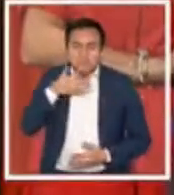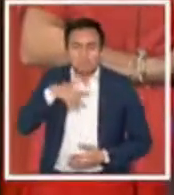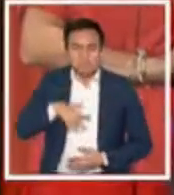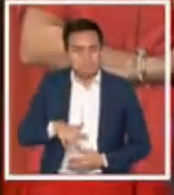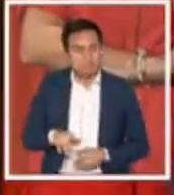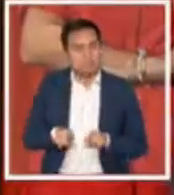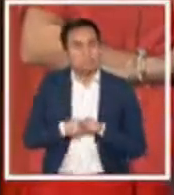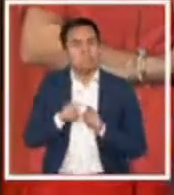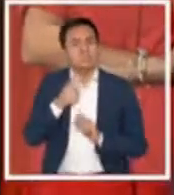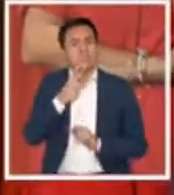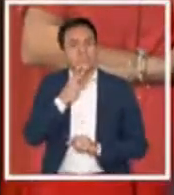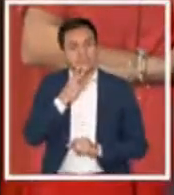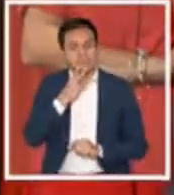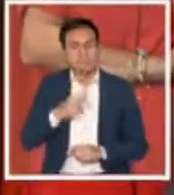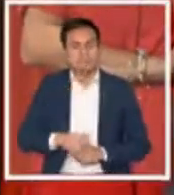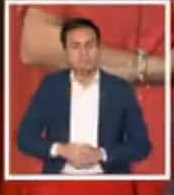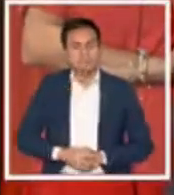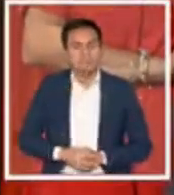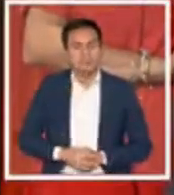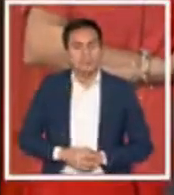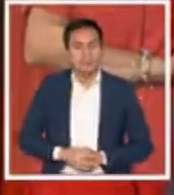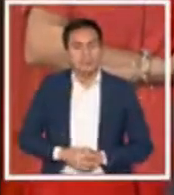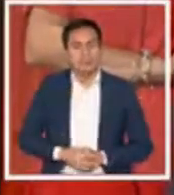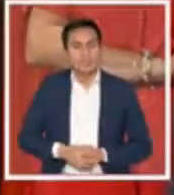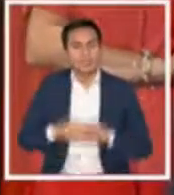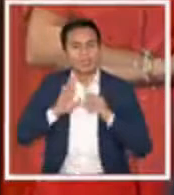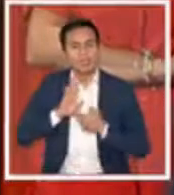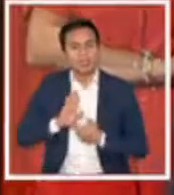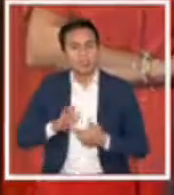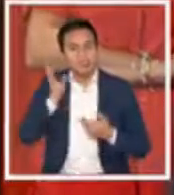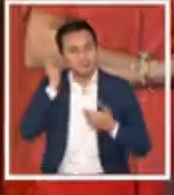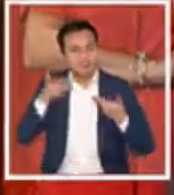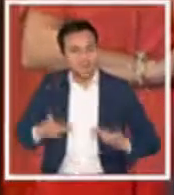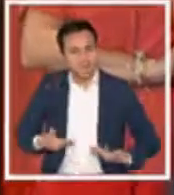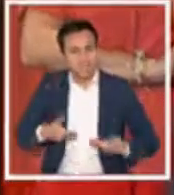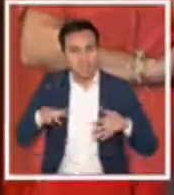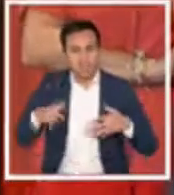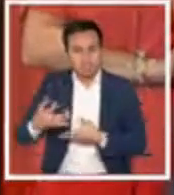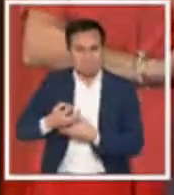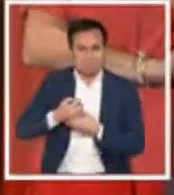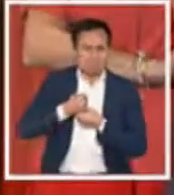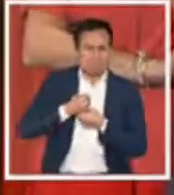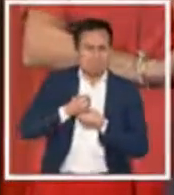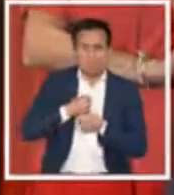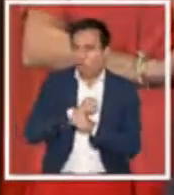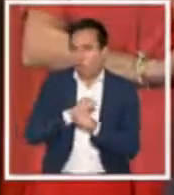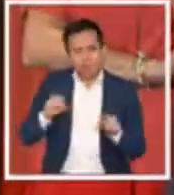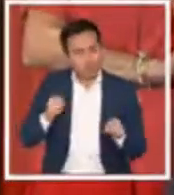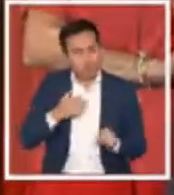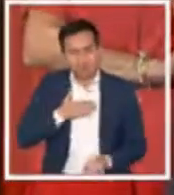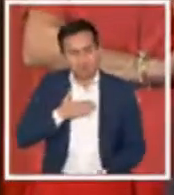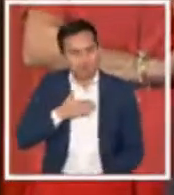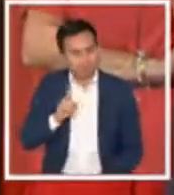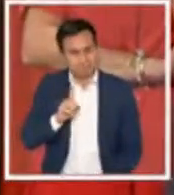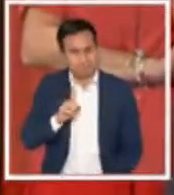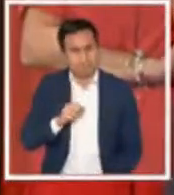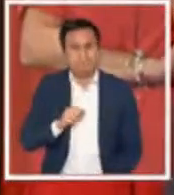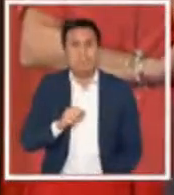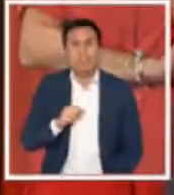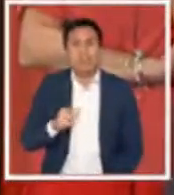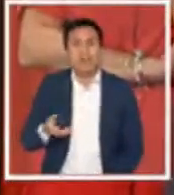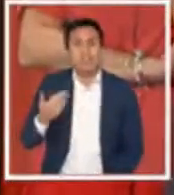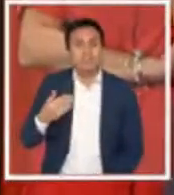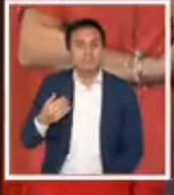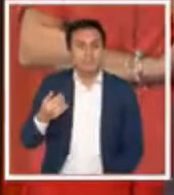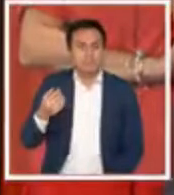cada instante de mi vida. Destilé mujer. Trataron de reprimirme, pero no pudieron conmigo. Cuando me